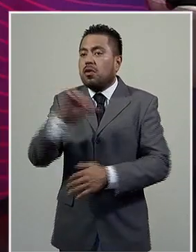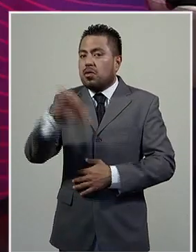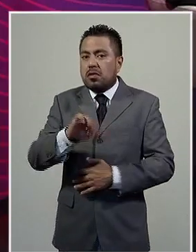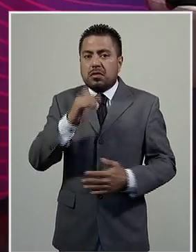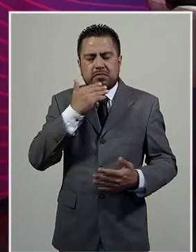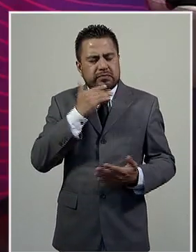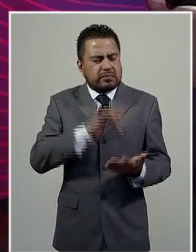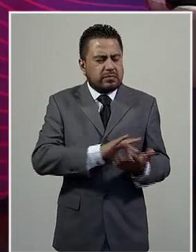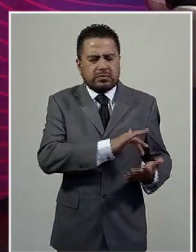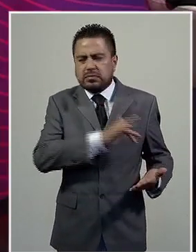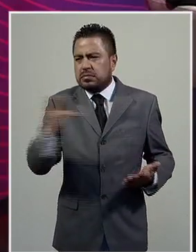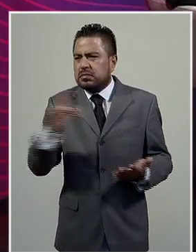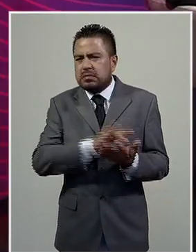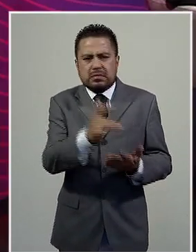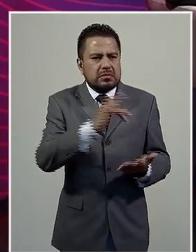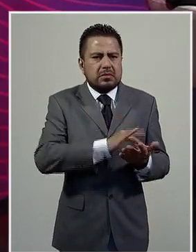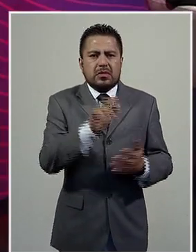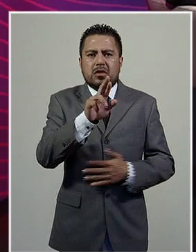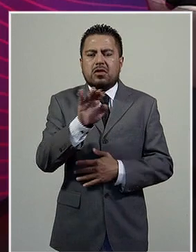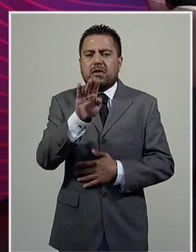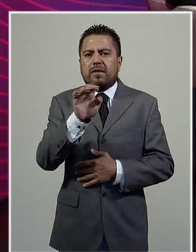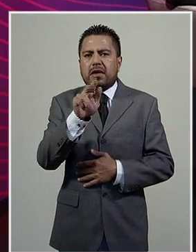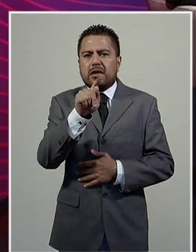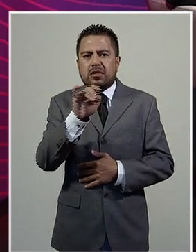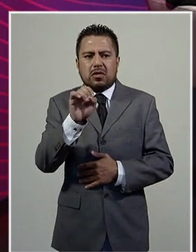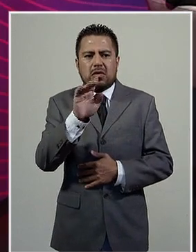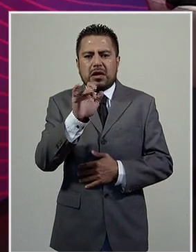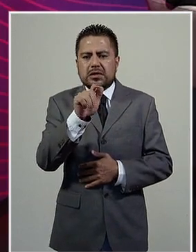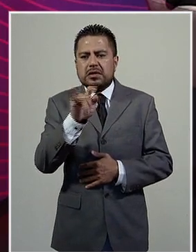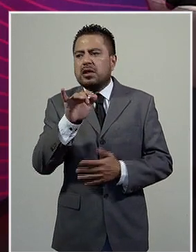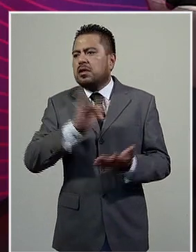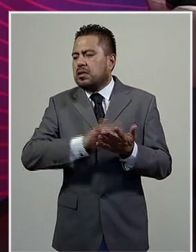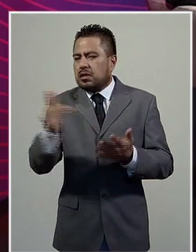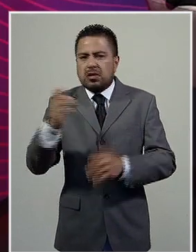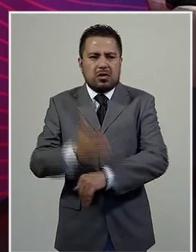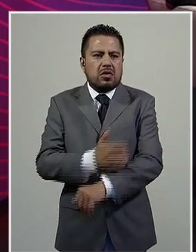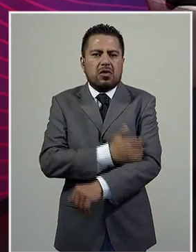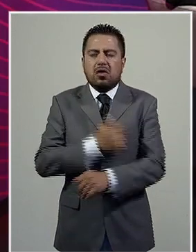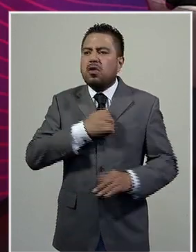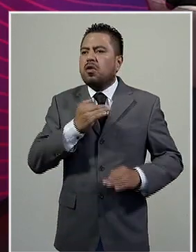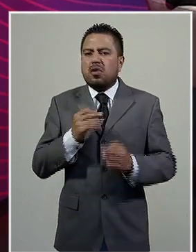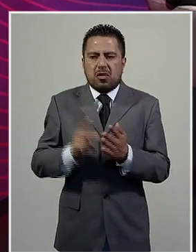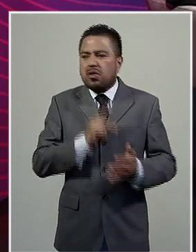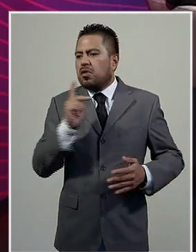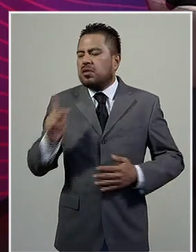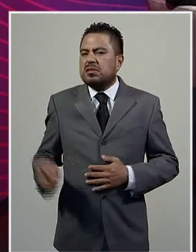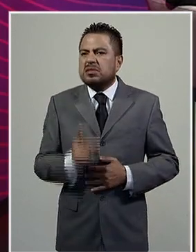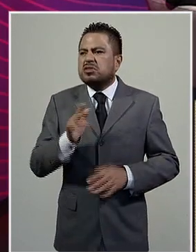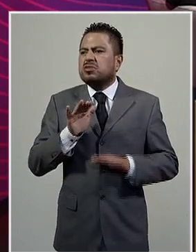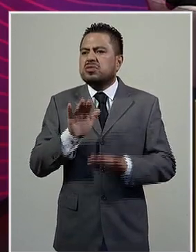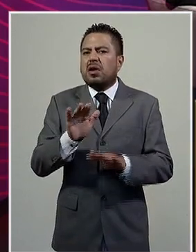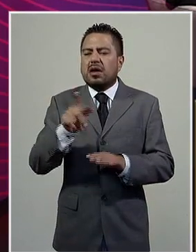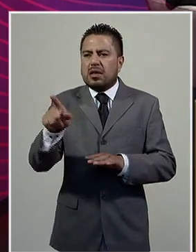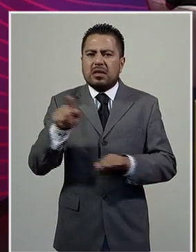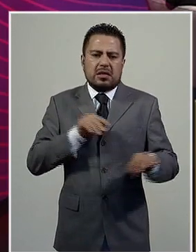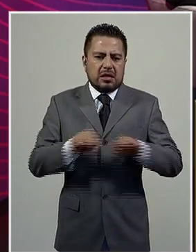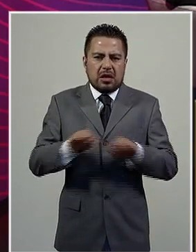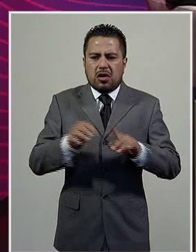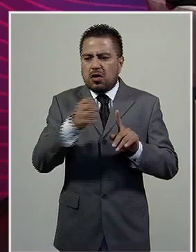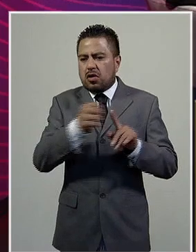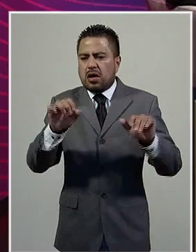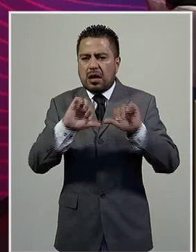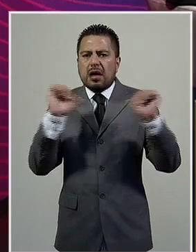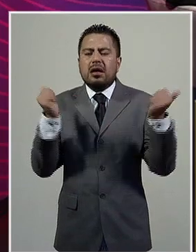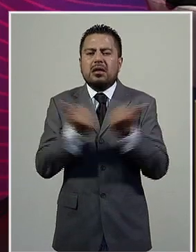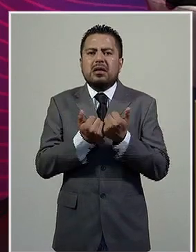doy muchísimas gracias. Roberto Castillo, muchas gracias por estar aquí. En un momento volveré a preguntarte sobre el trabajo que hace tu organización